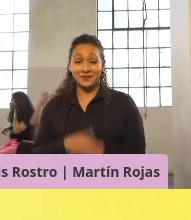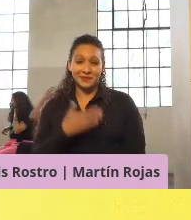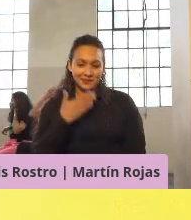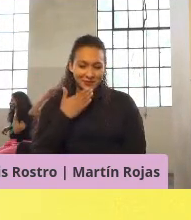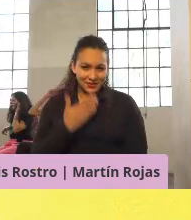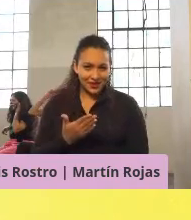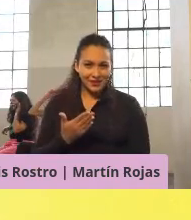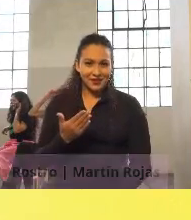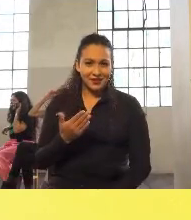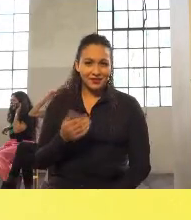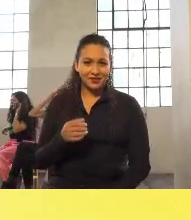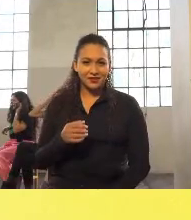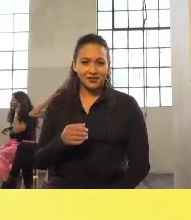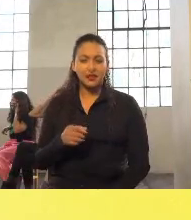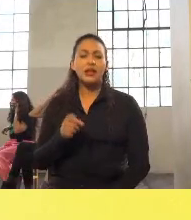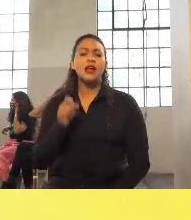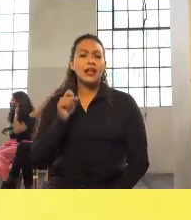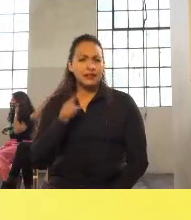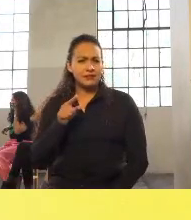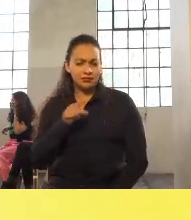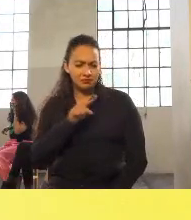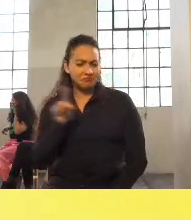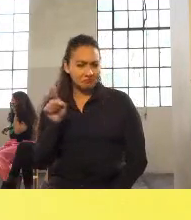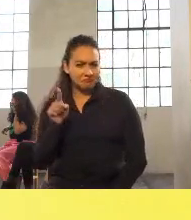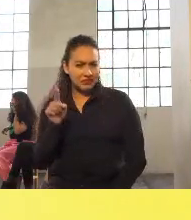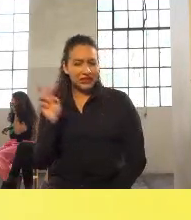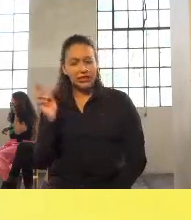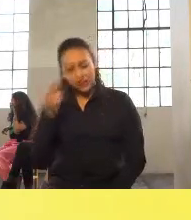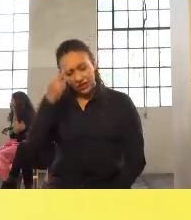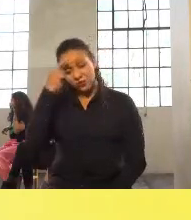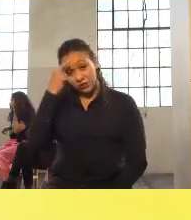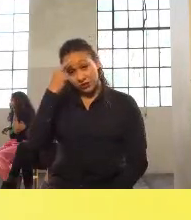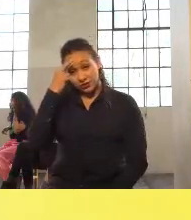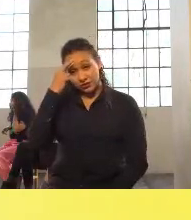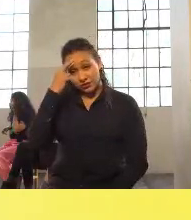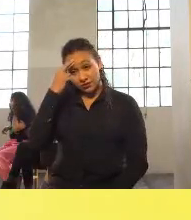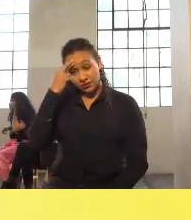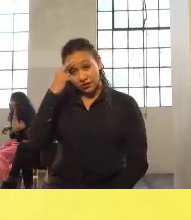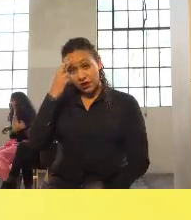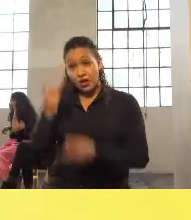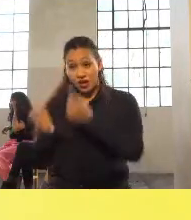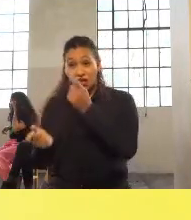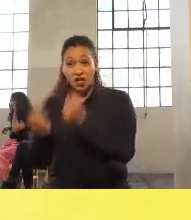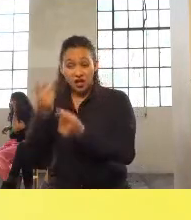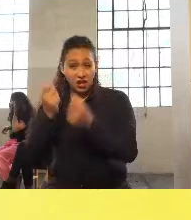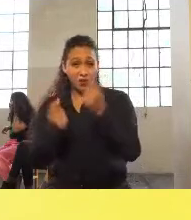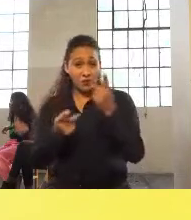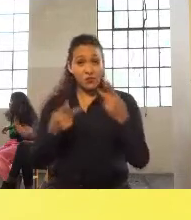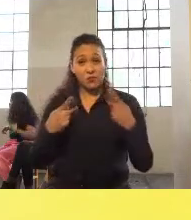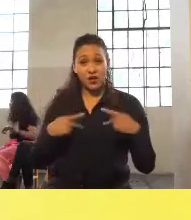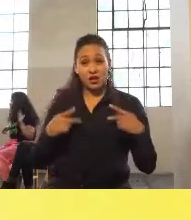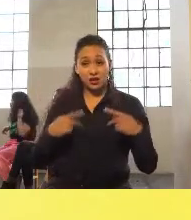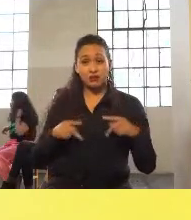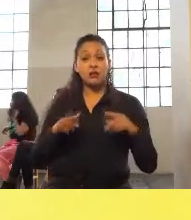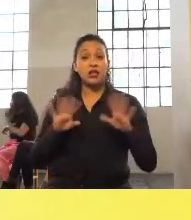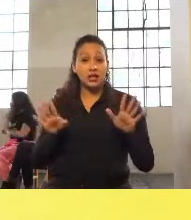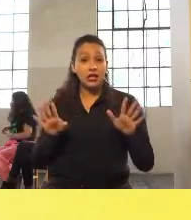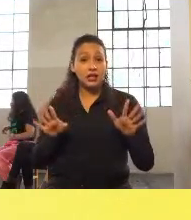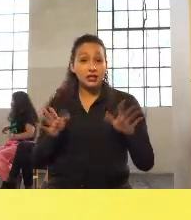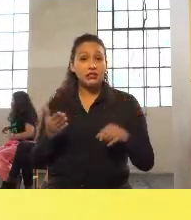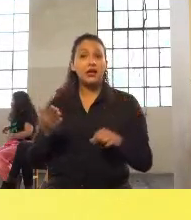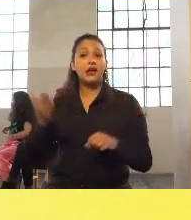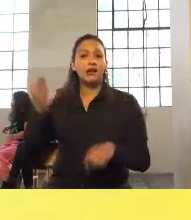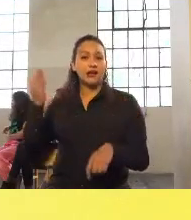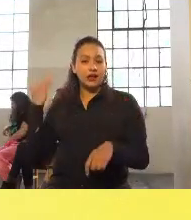nadie. También recordemos que hay otra parte, que hay gente que ya pasó justo por el feminismo y que ahora se deslinda de los